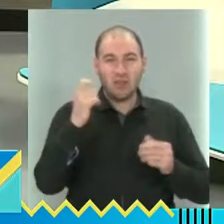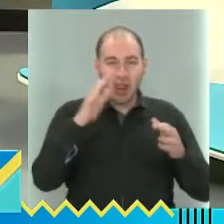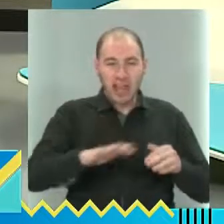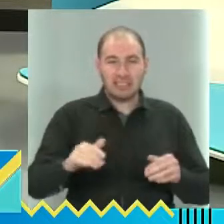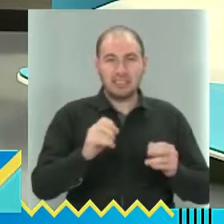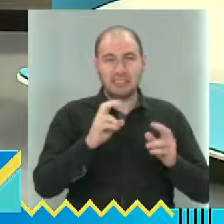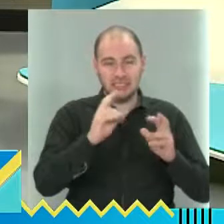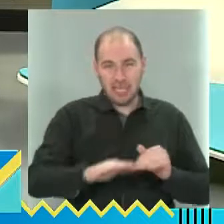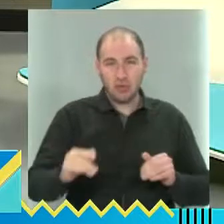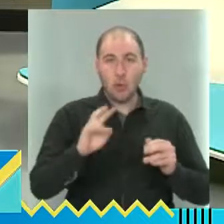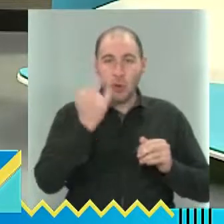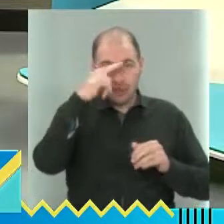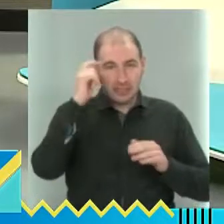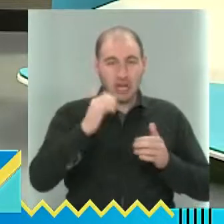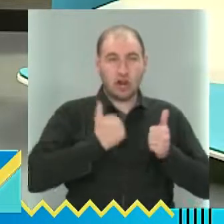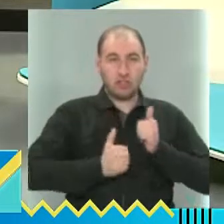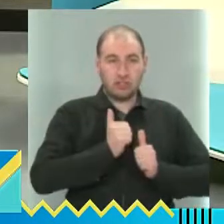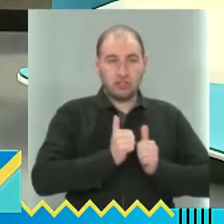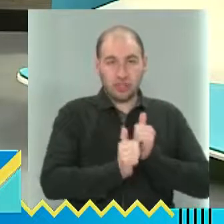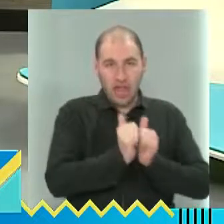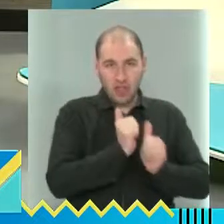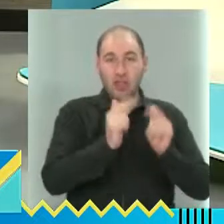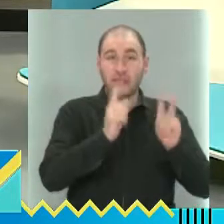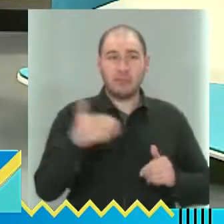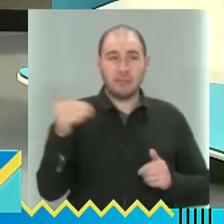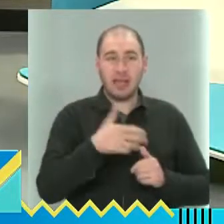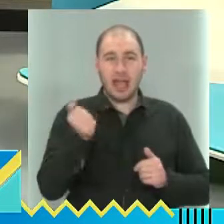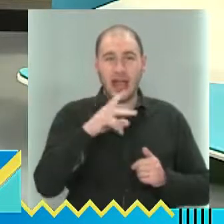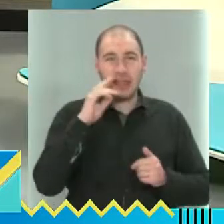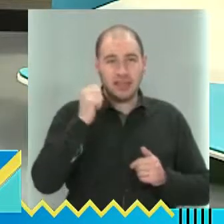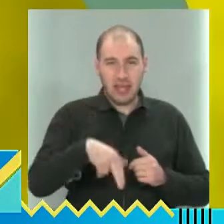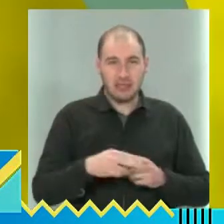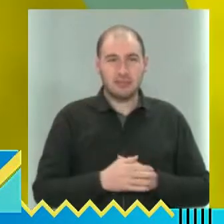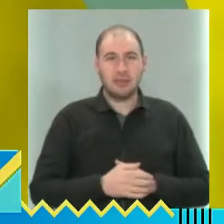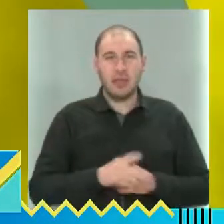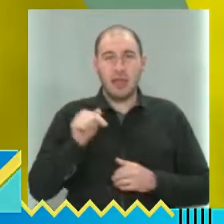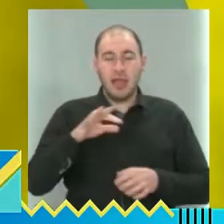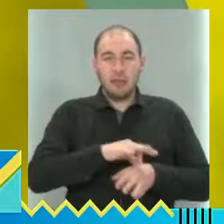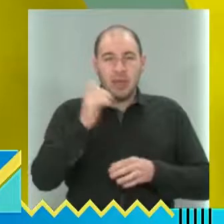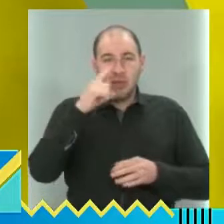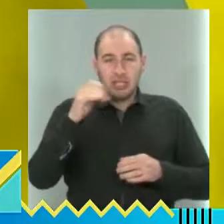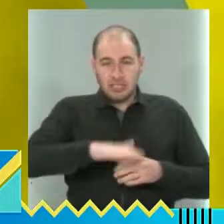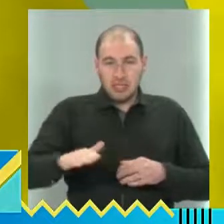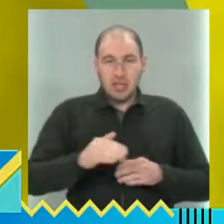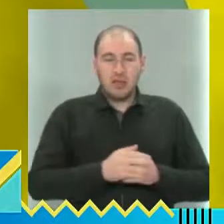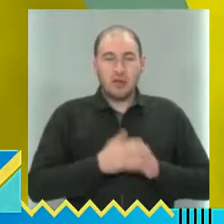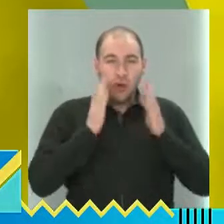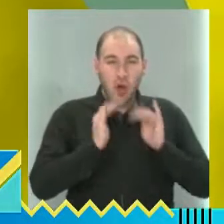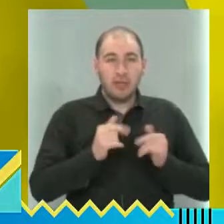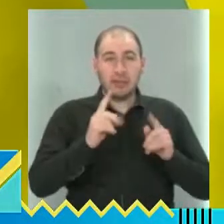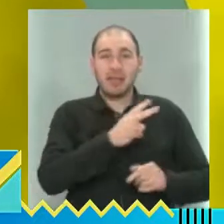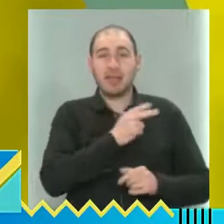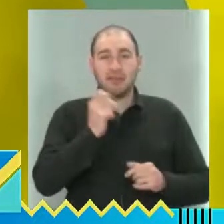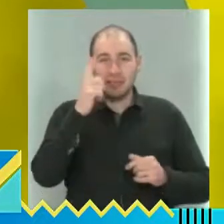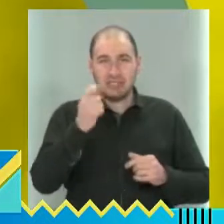Niños de la Universidad Nacional de Rosario, y también nos acompañó Adrián Blaustein, médico psiquiatra infanto-juvenil y jefe